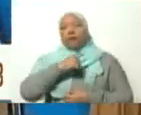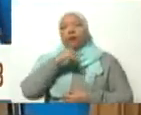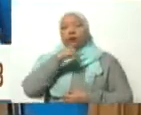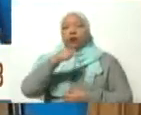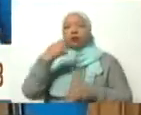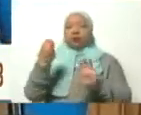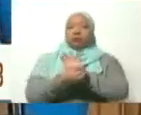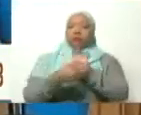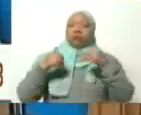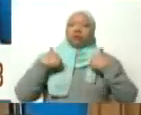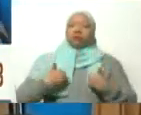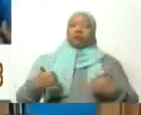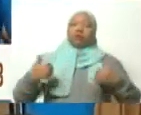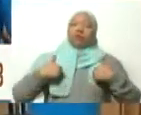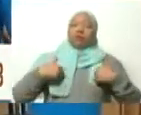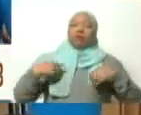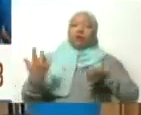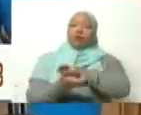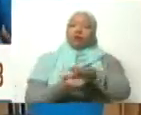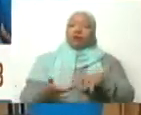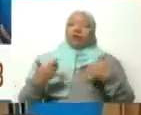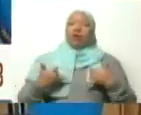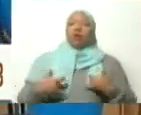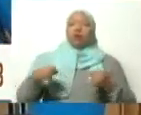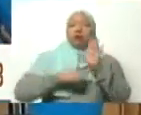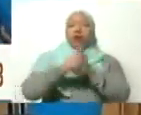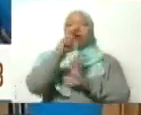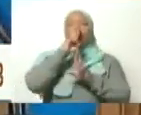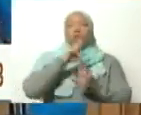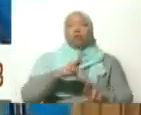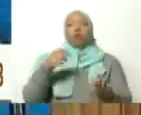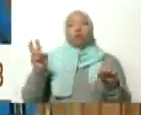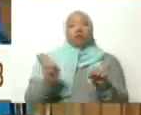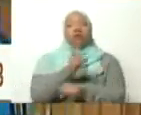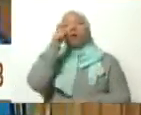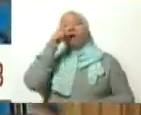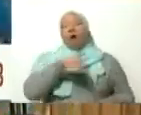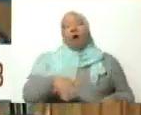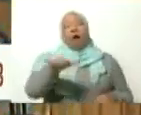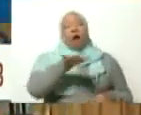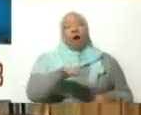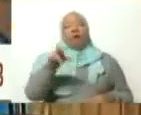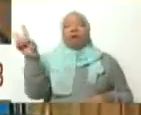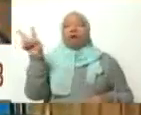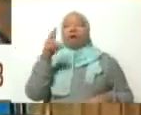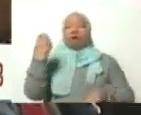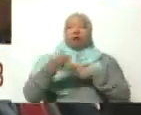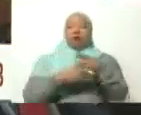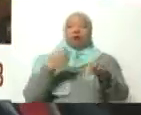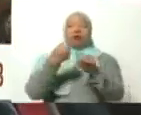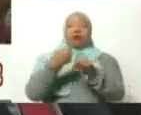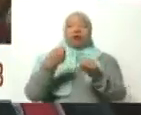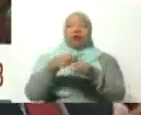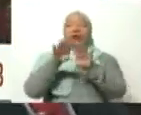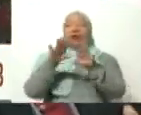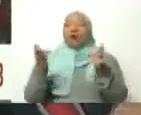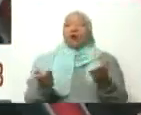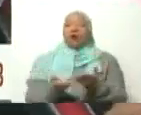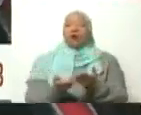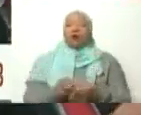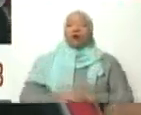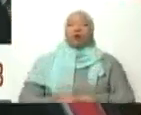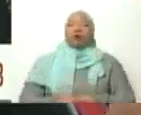y sobreponiéndose es la capacidad de respuesta victoriosa del pueblo venezolano, y que en otras partes del mundo la